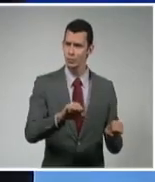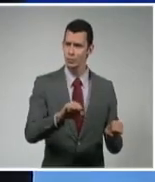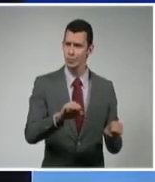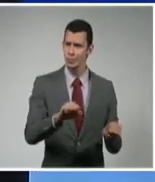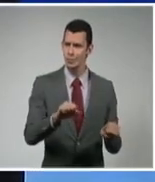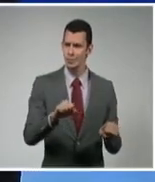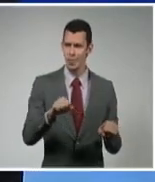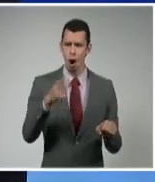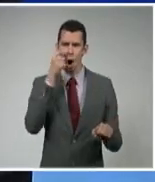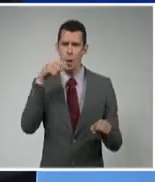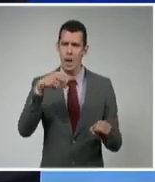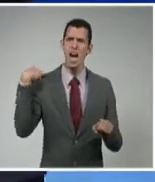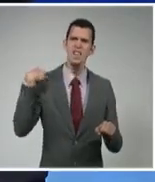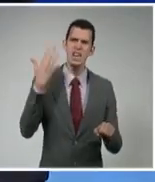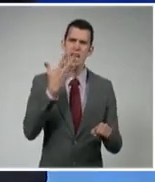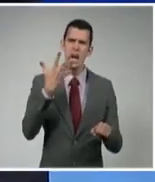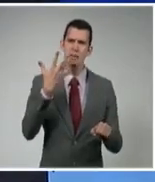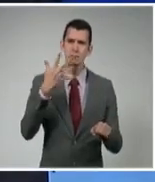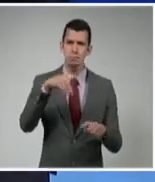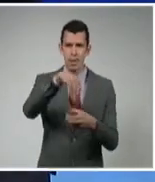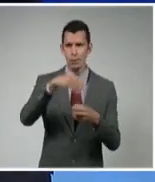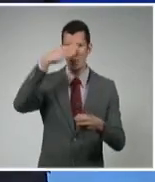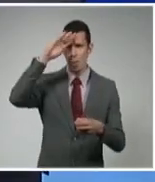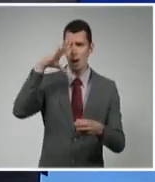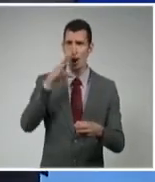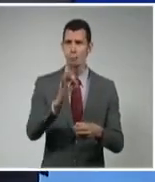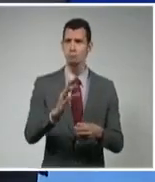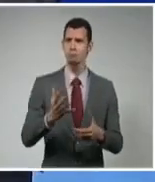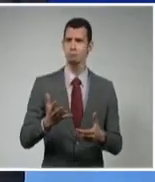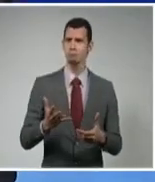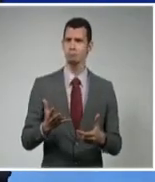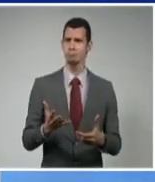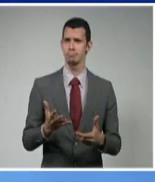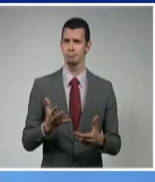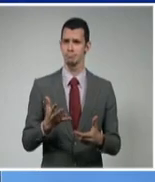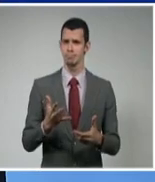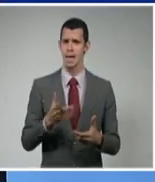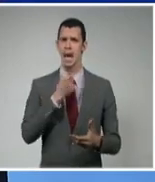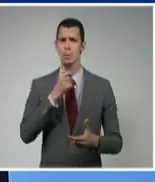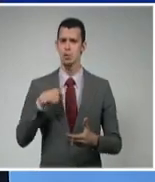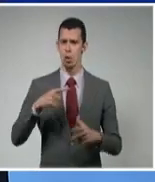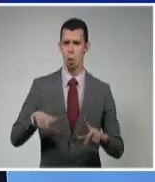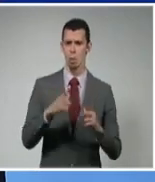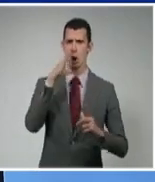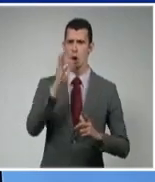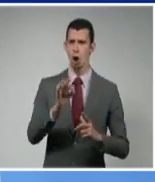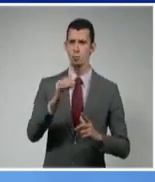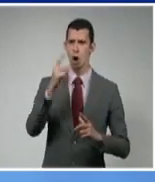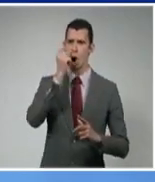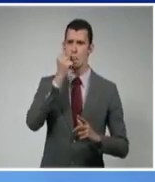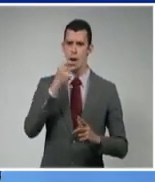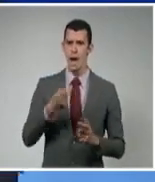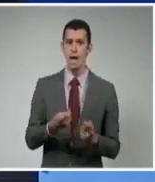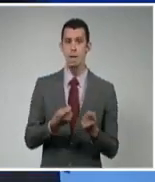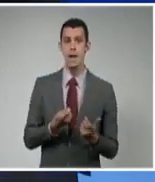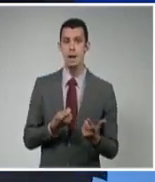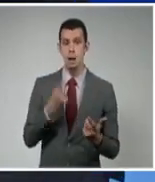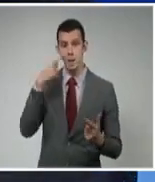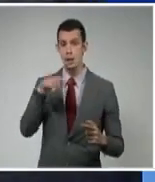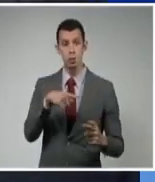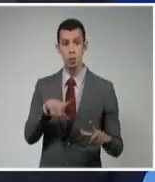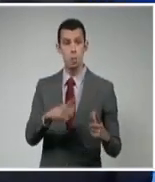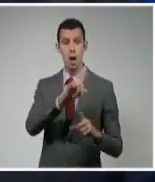Cuba, te encuentra donde estés, te amenaza, iremos contra tu hermana, te quedas solo el domingo para actuar. Algo más